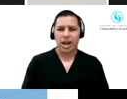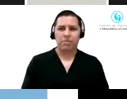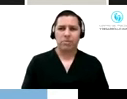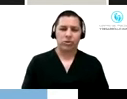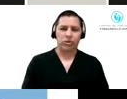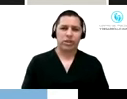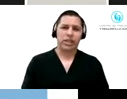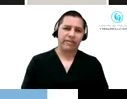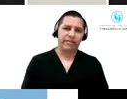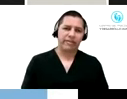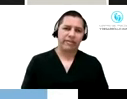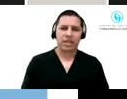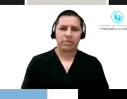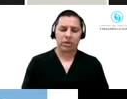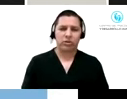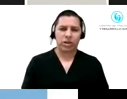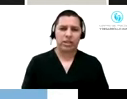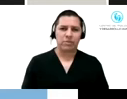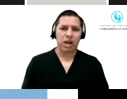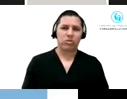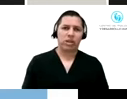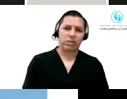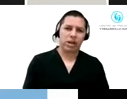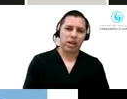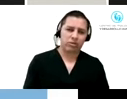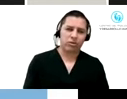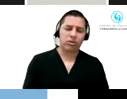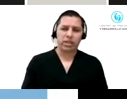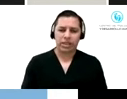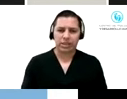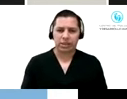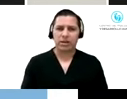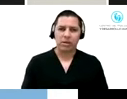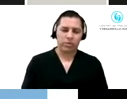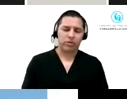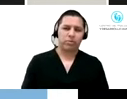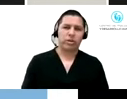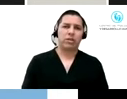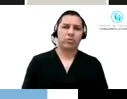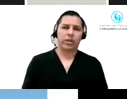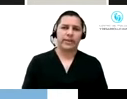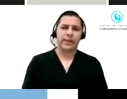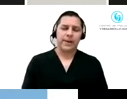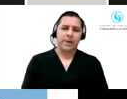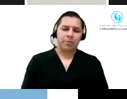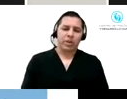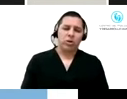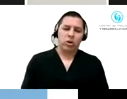nos lastima a ambos de diferentes maneras, pero nos lastima a ambos, lastima a los hombres y lastima, por supuesto, a las